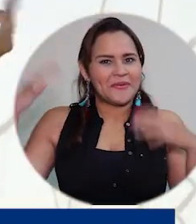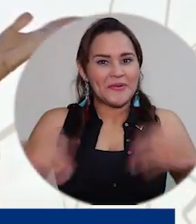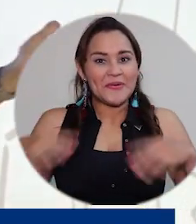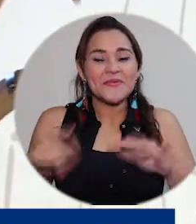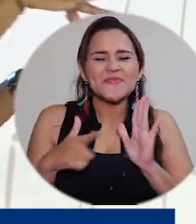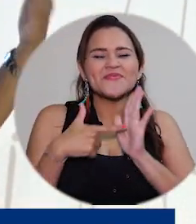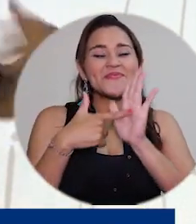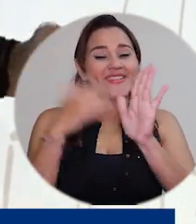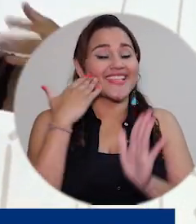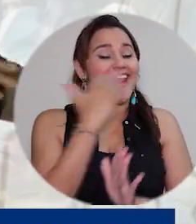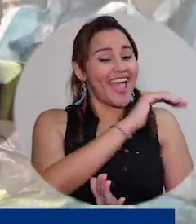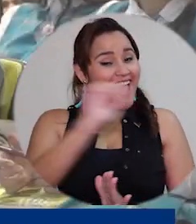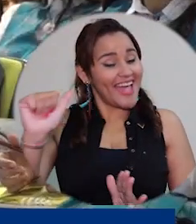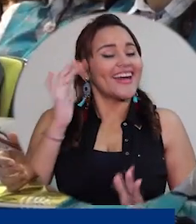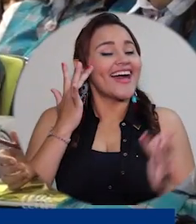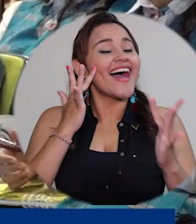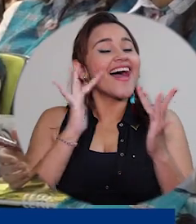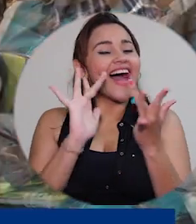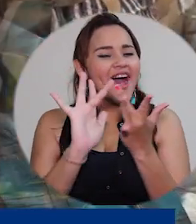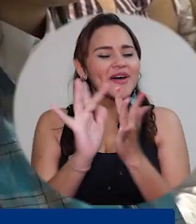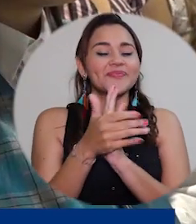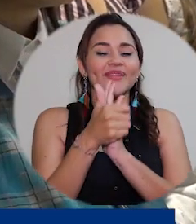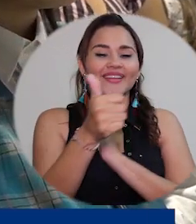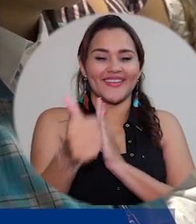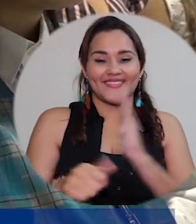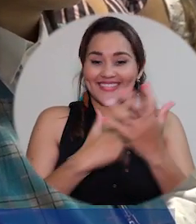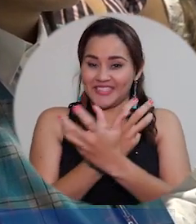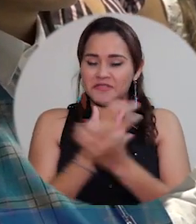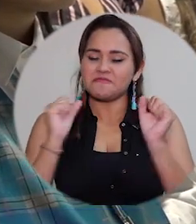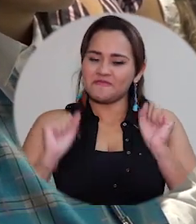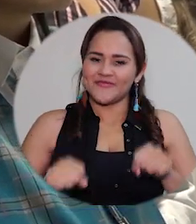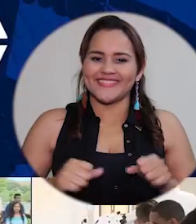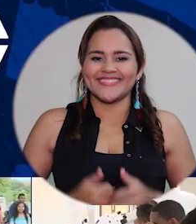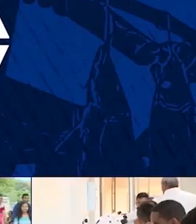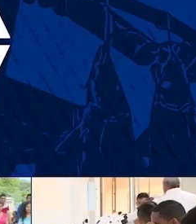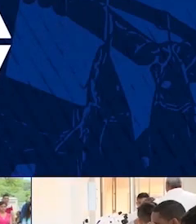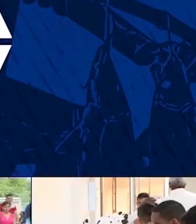unimagdalena resalta el poder femenino en la ciencia